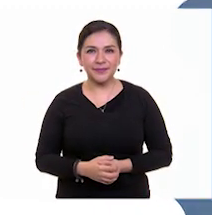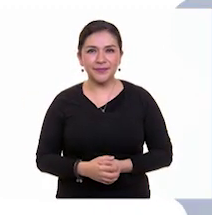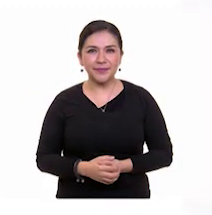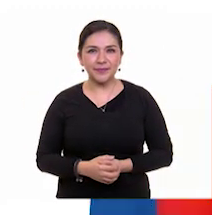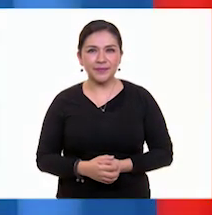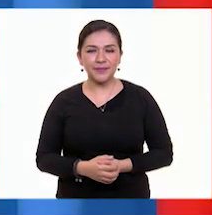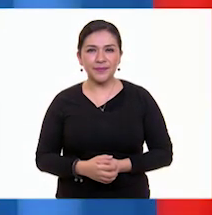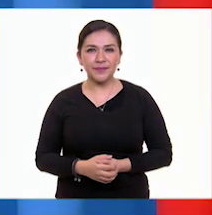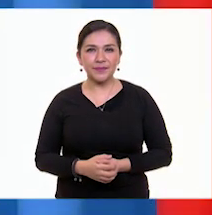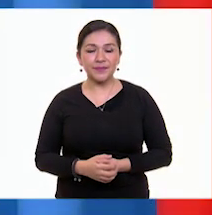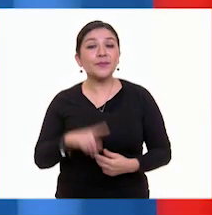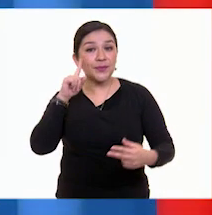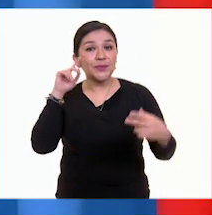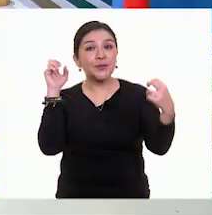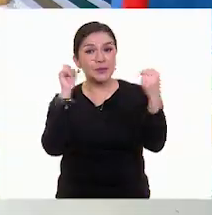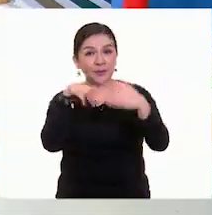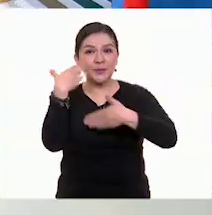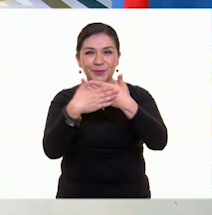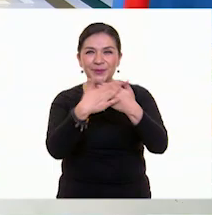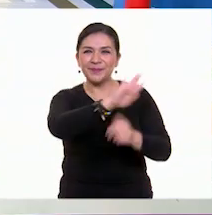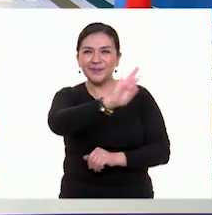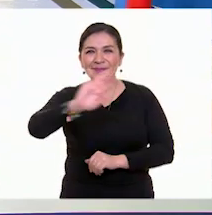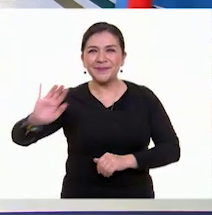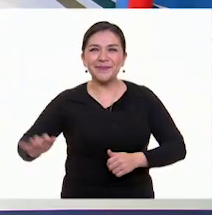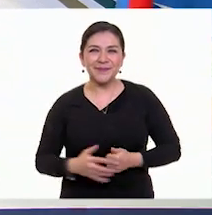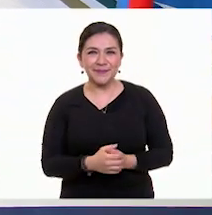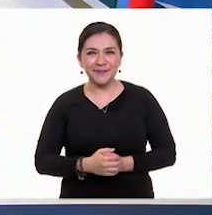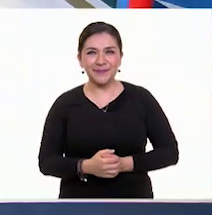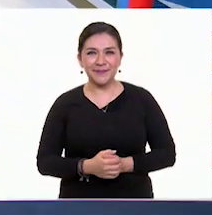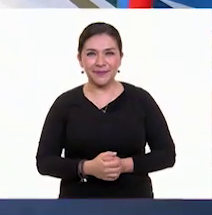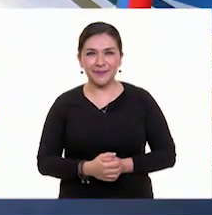aprendeencasa.cep.gov.mx. Nos vemos, hasta la próxima.